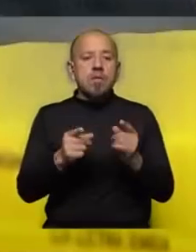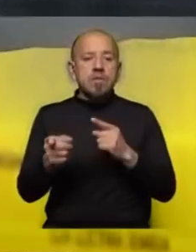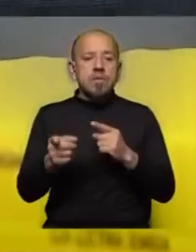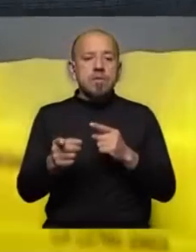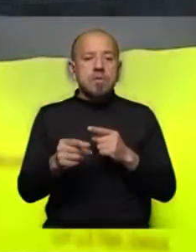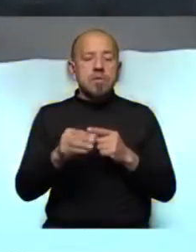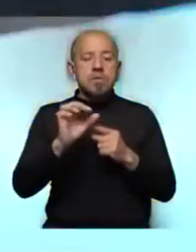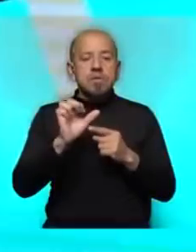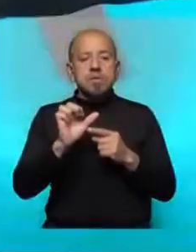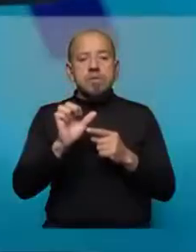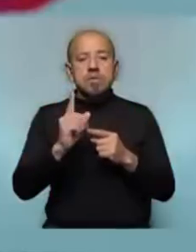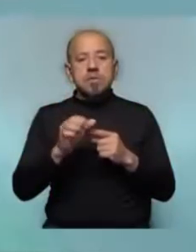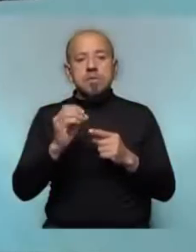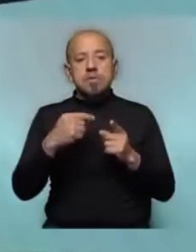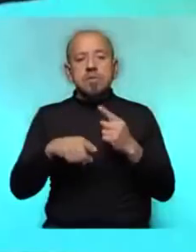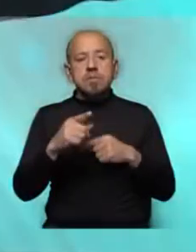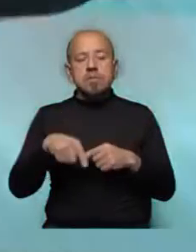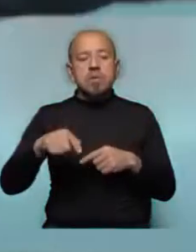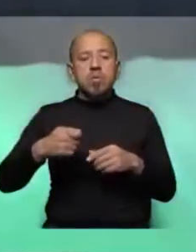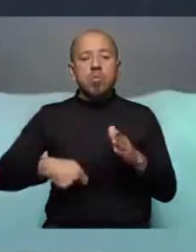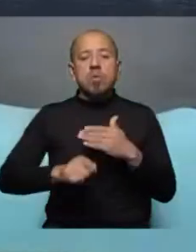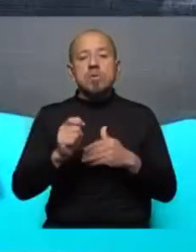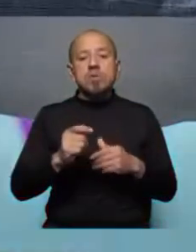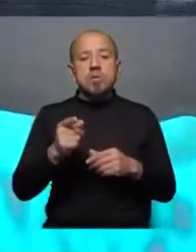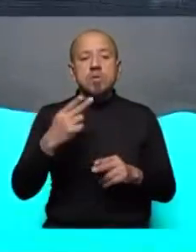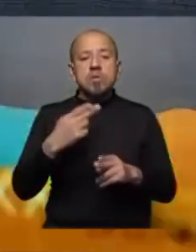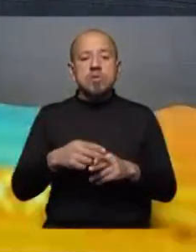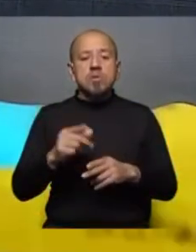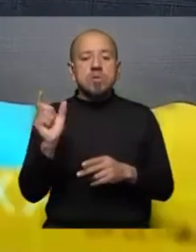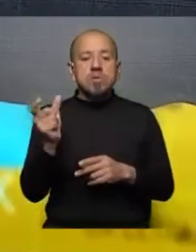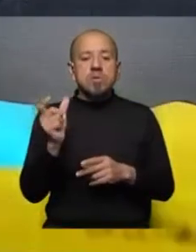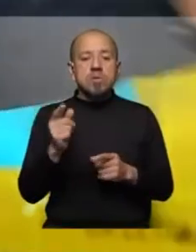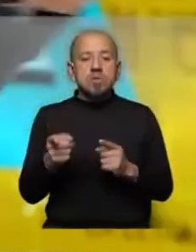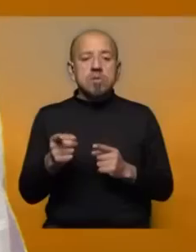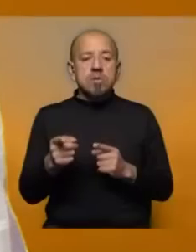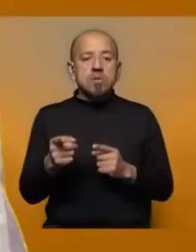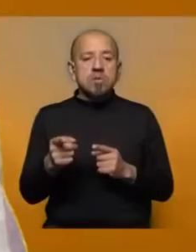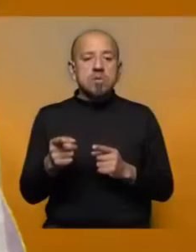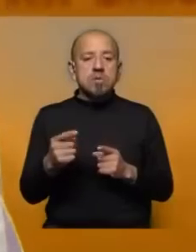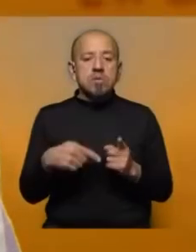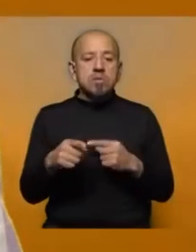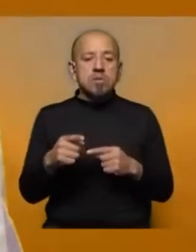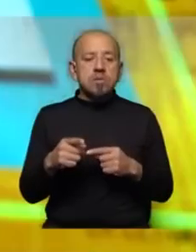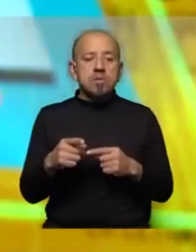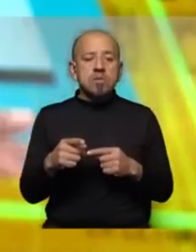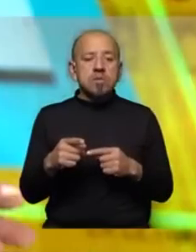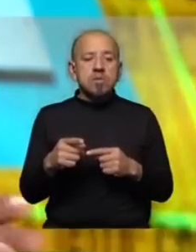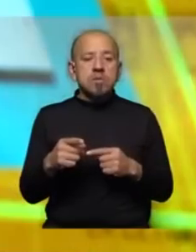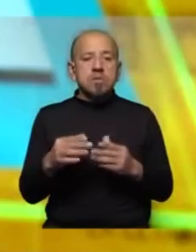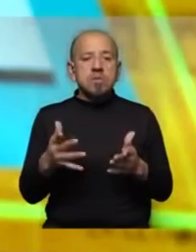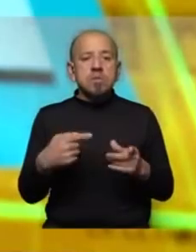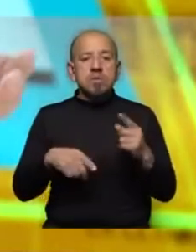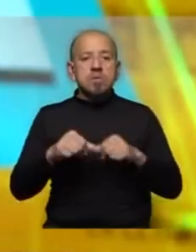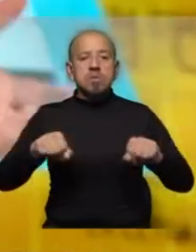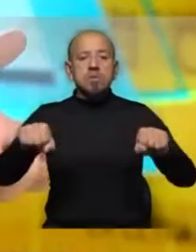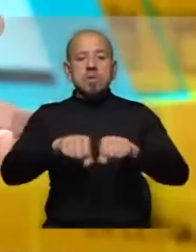ejeda para comparecer en juicio Y eso tiene nombre y apellido Cuál es el nombre y apellido y el nombre y apellido son los cables que